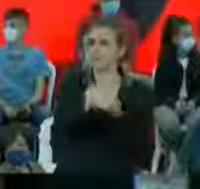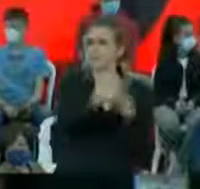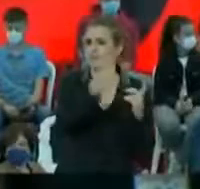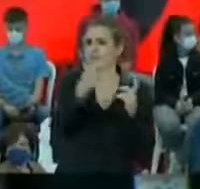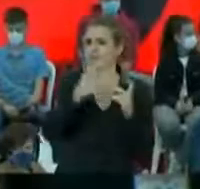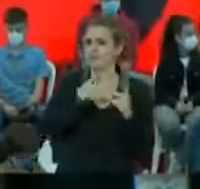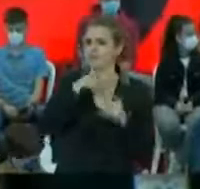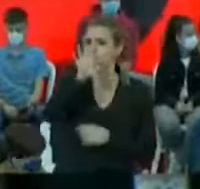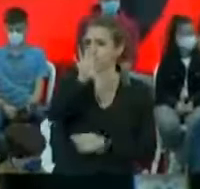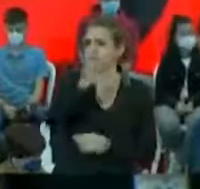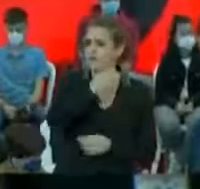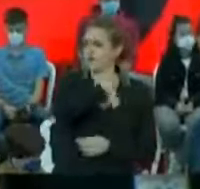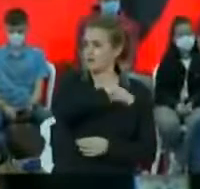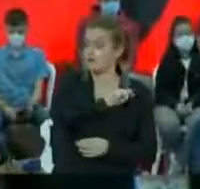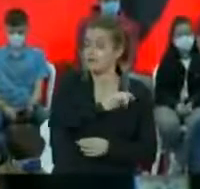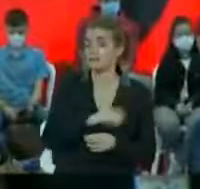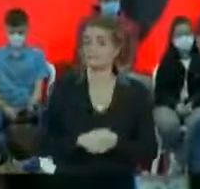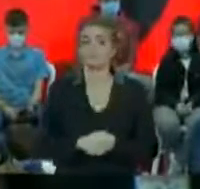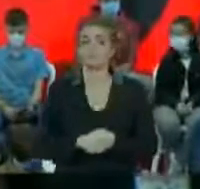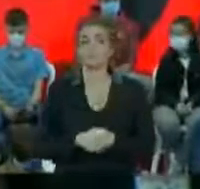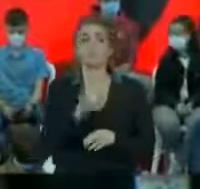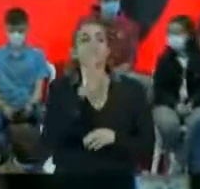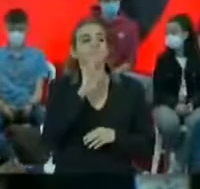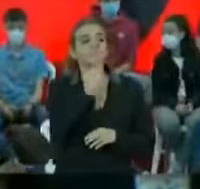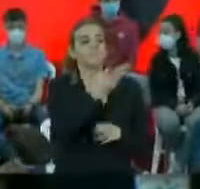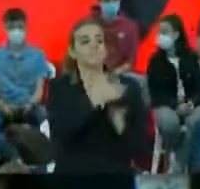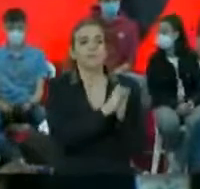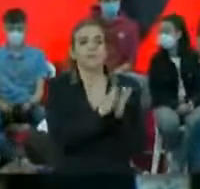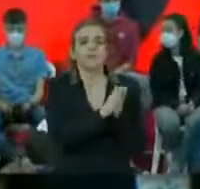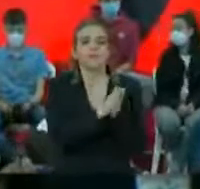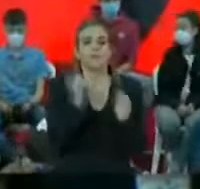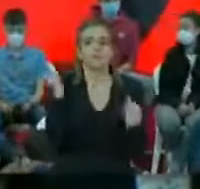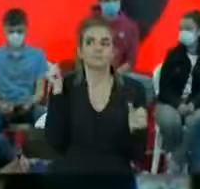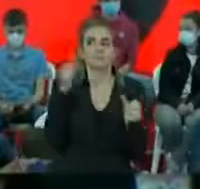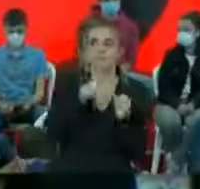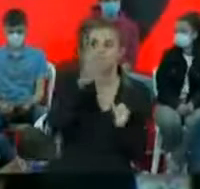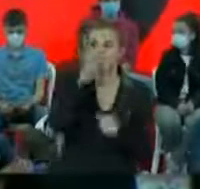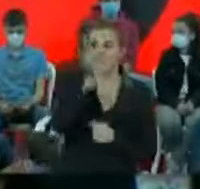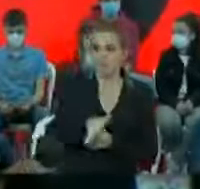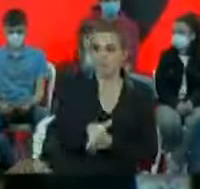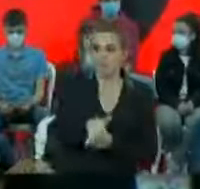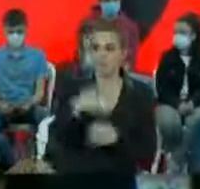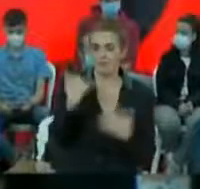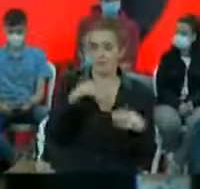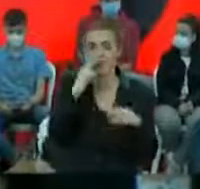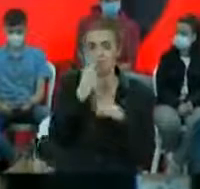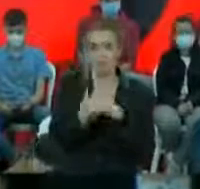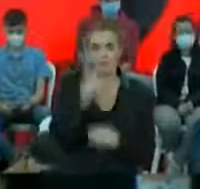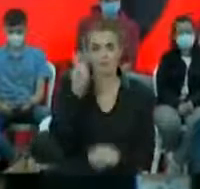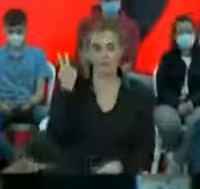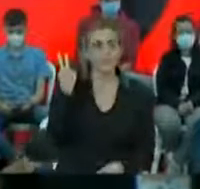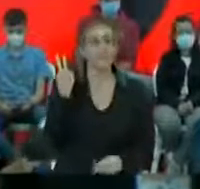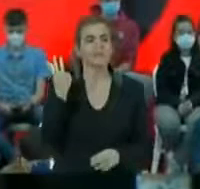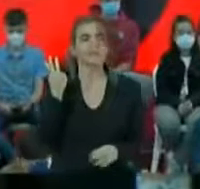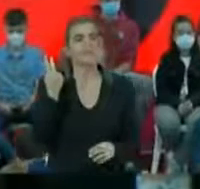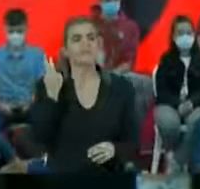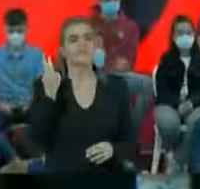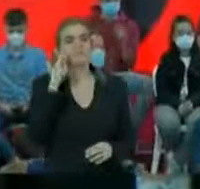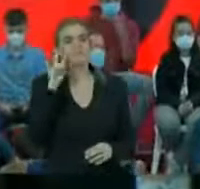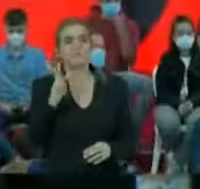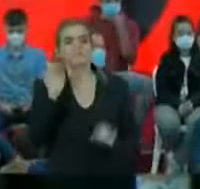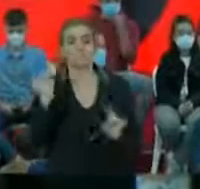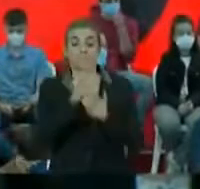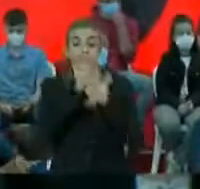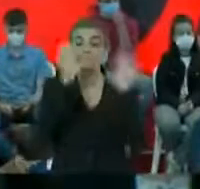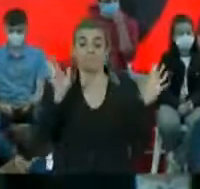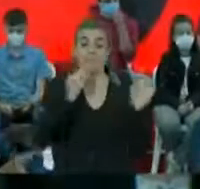Y es verdad, lo decía antes Luis, que bueno, qué cosas nos han pasado durante estos últimos 5 años si uno echa la vista atrás, ¿no? Es evidente